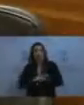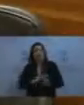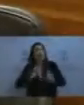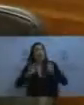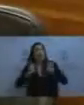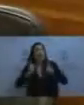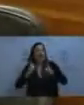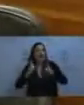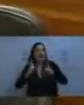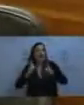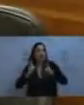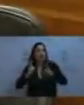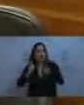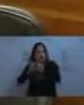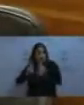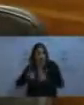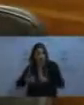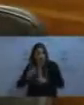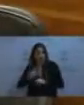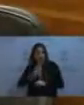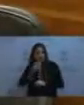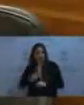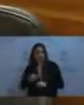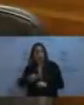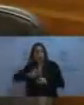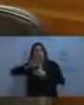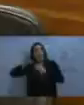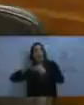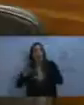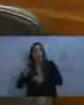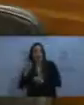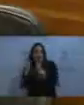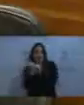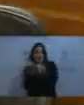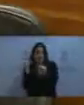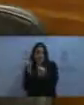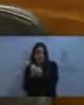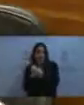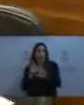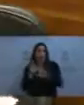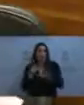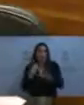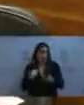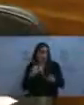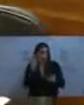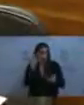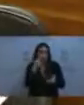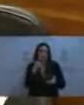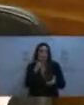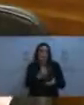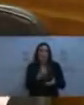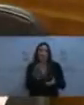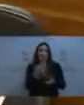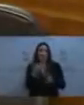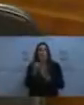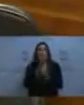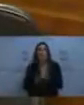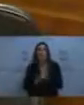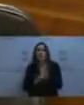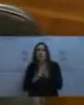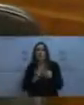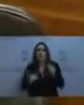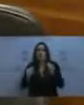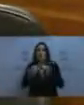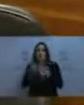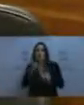de las empresas y fundaciones se aplica el derecho laboral, aunque, como ya le había dicho, tienen que aplicarse los principios de igualdad,